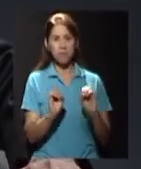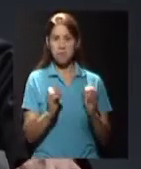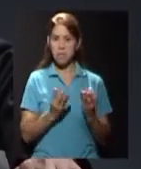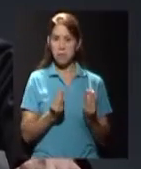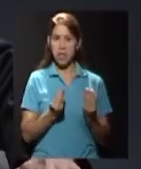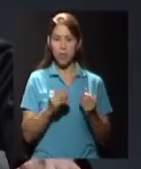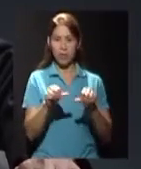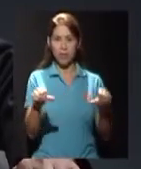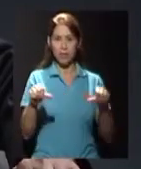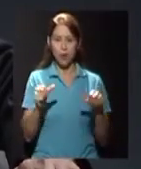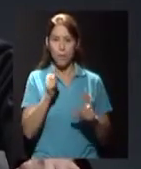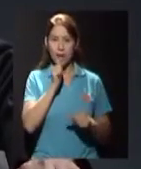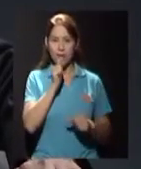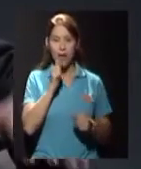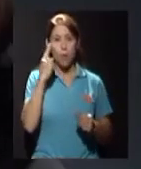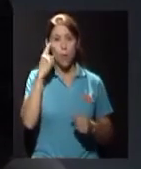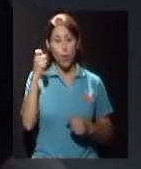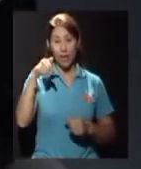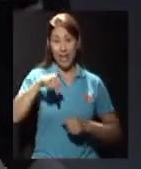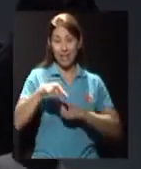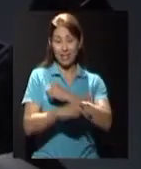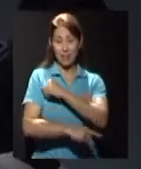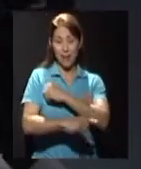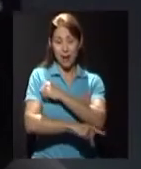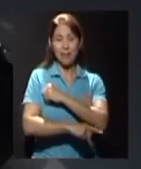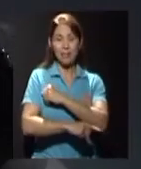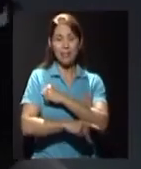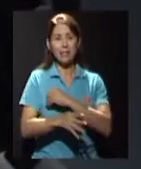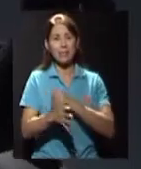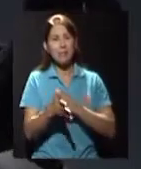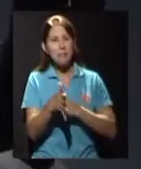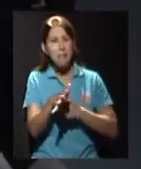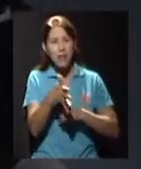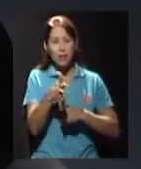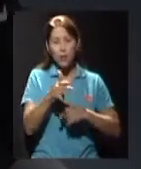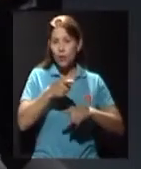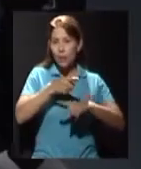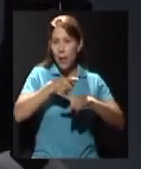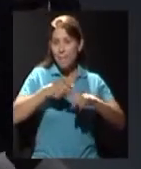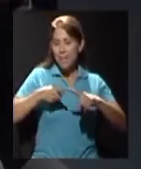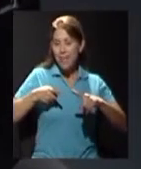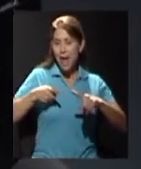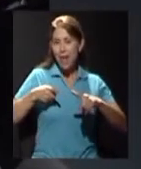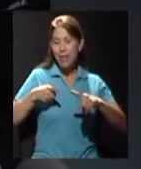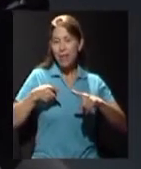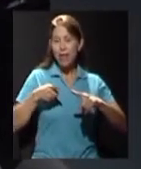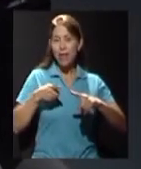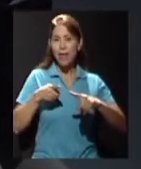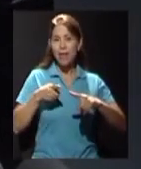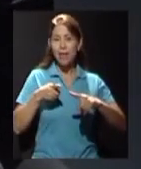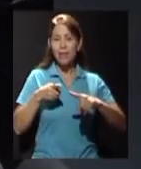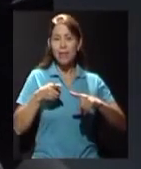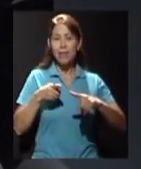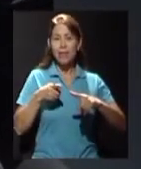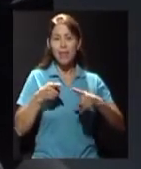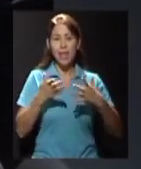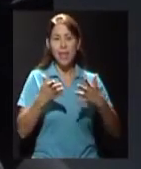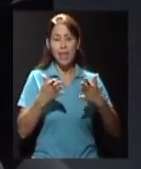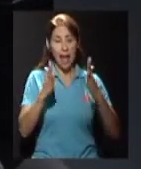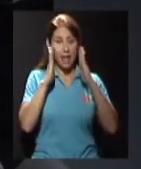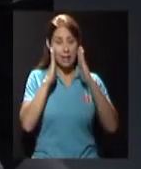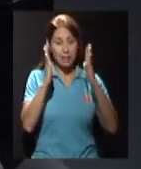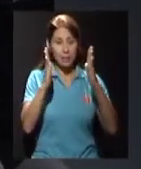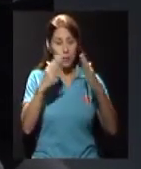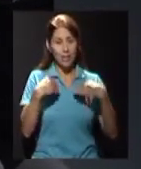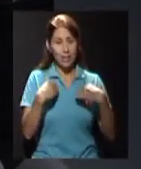este país más o menos la mitad de la atención de